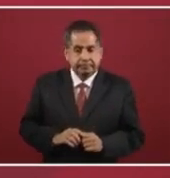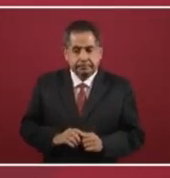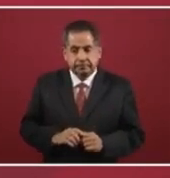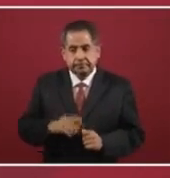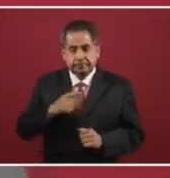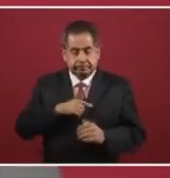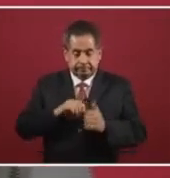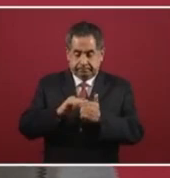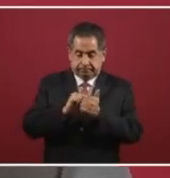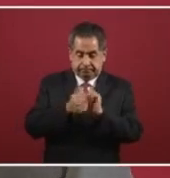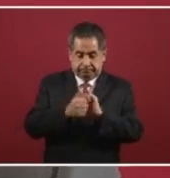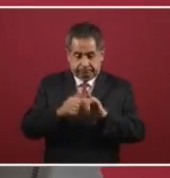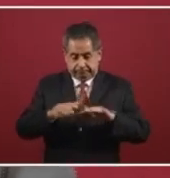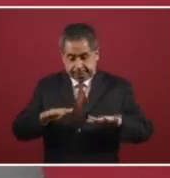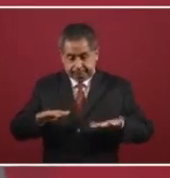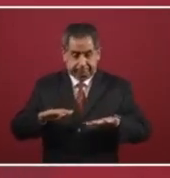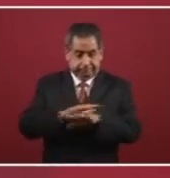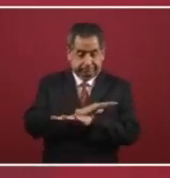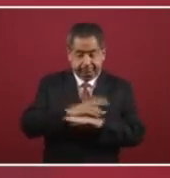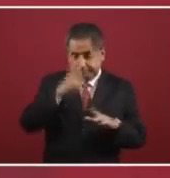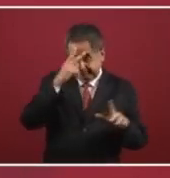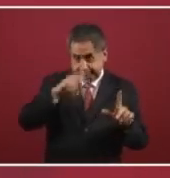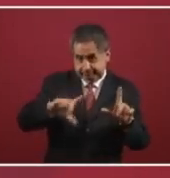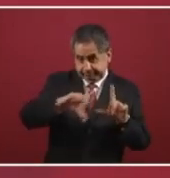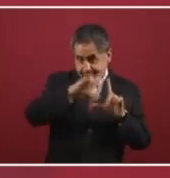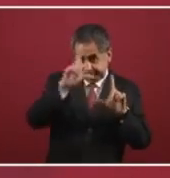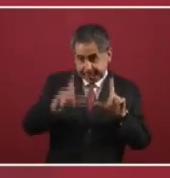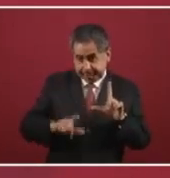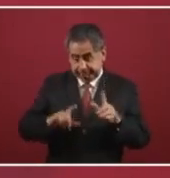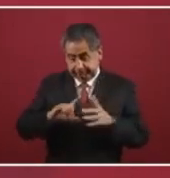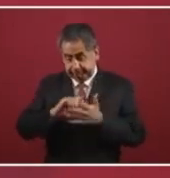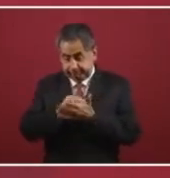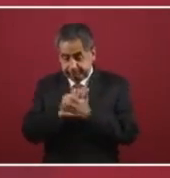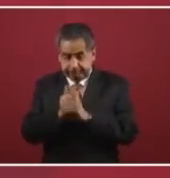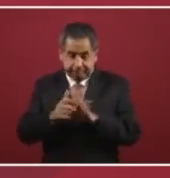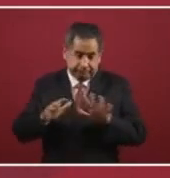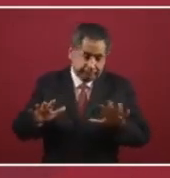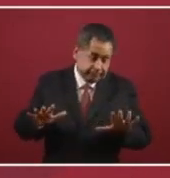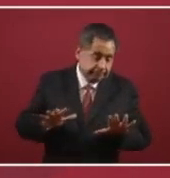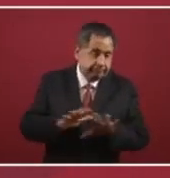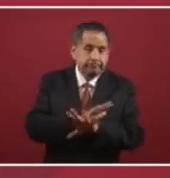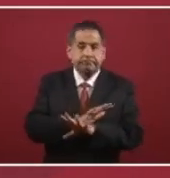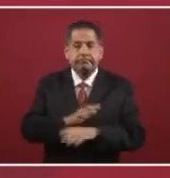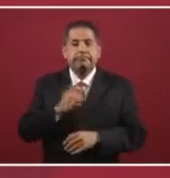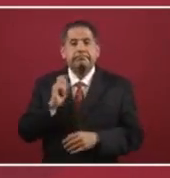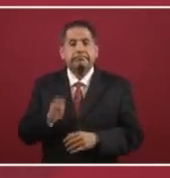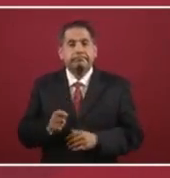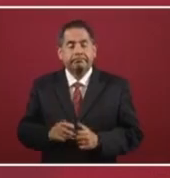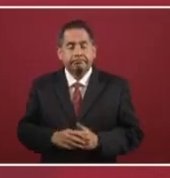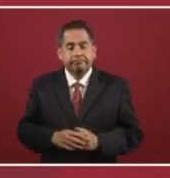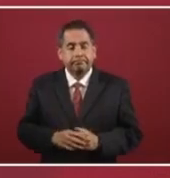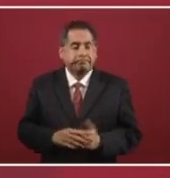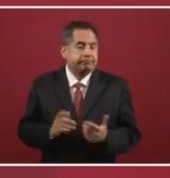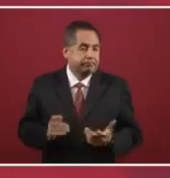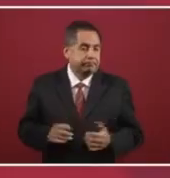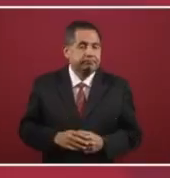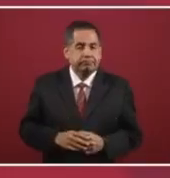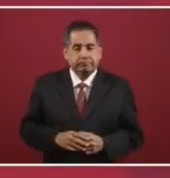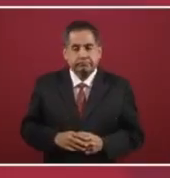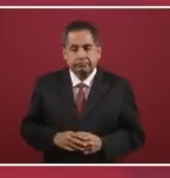transformación de méxico pasa por